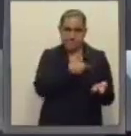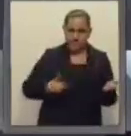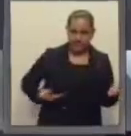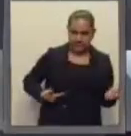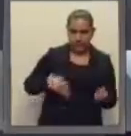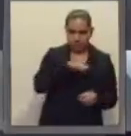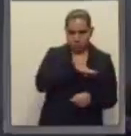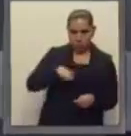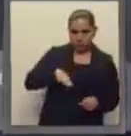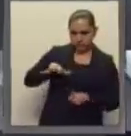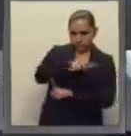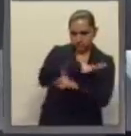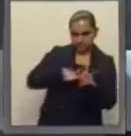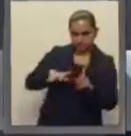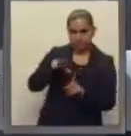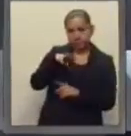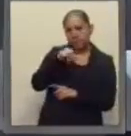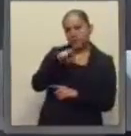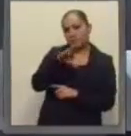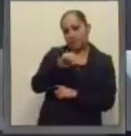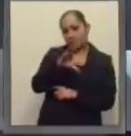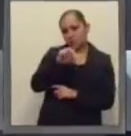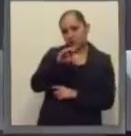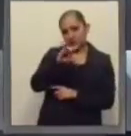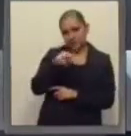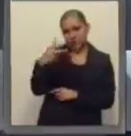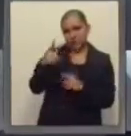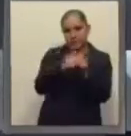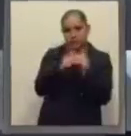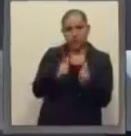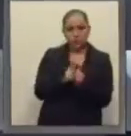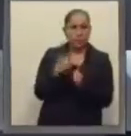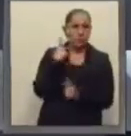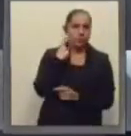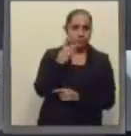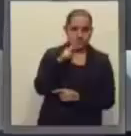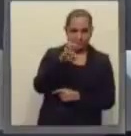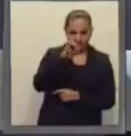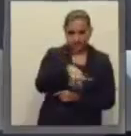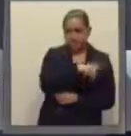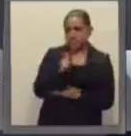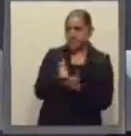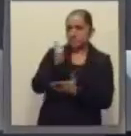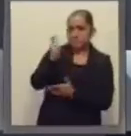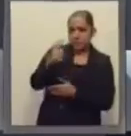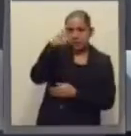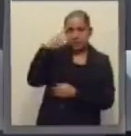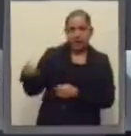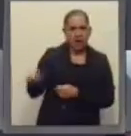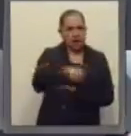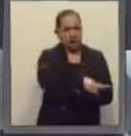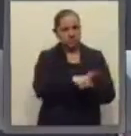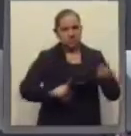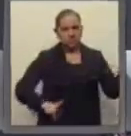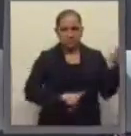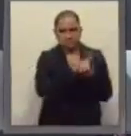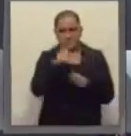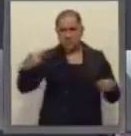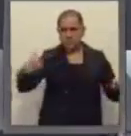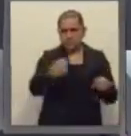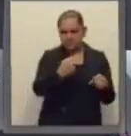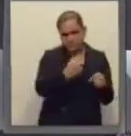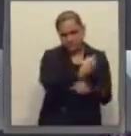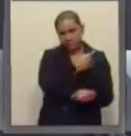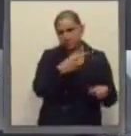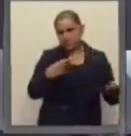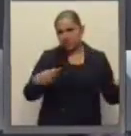Presidente municipal Marco Cancino del Partido Verde Ecologista, que al exigir transparencia y rendición de cuentas fueron